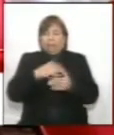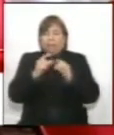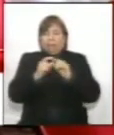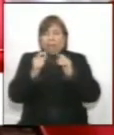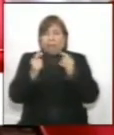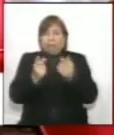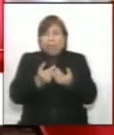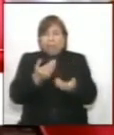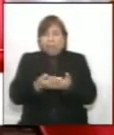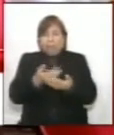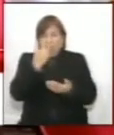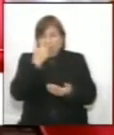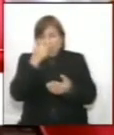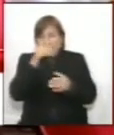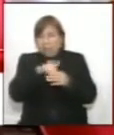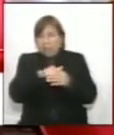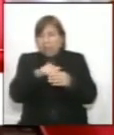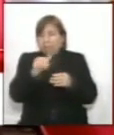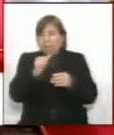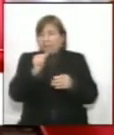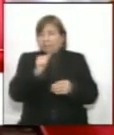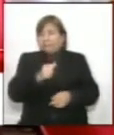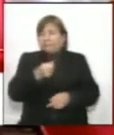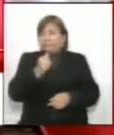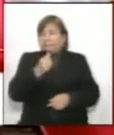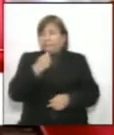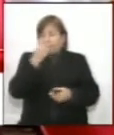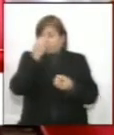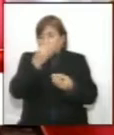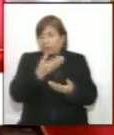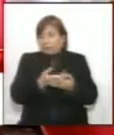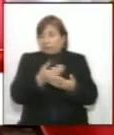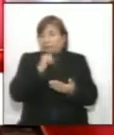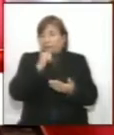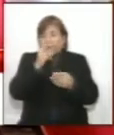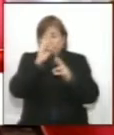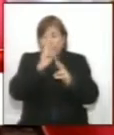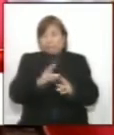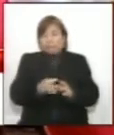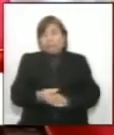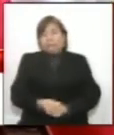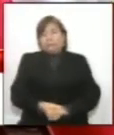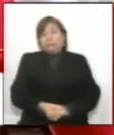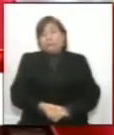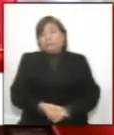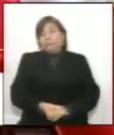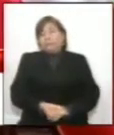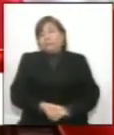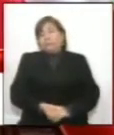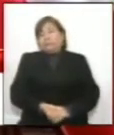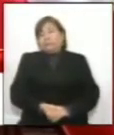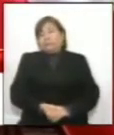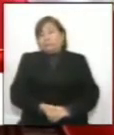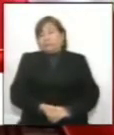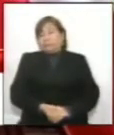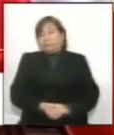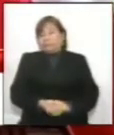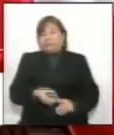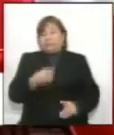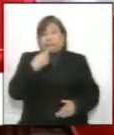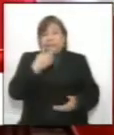si ustedes ven la votación que ha tenido Acción Popular, obedece a esa falta de respuesta. Inclusive yo lo hago como